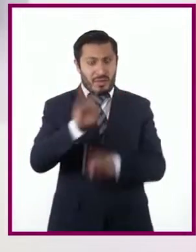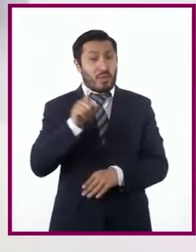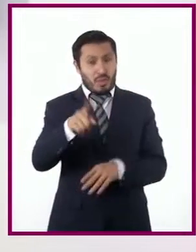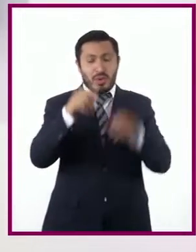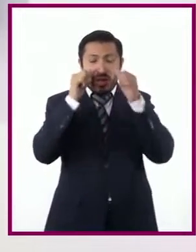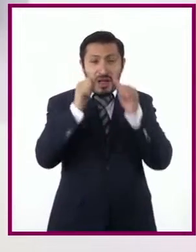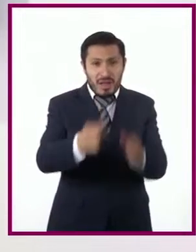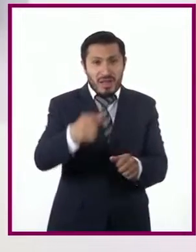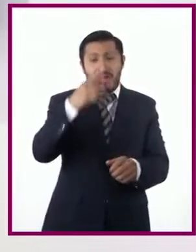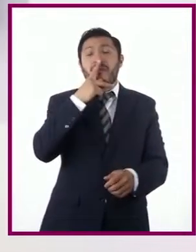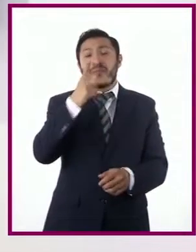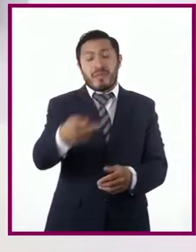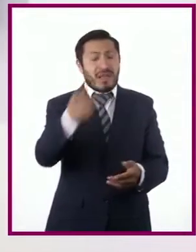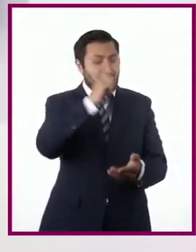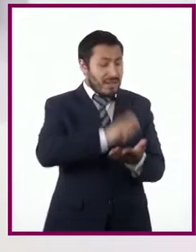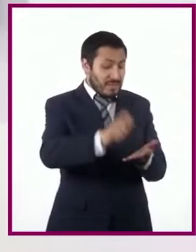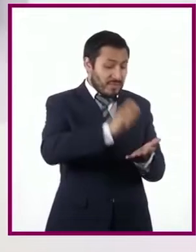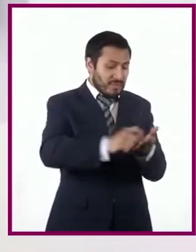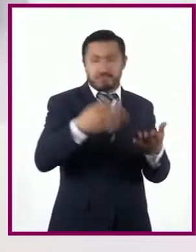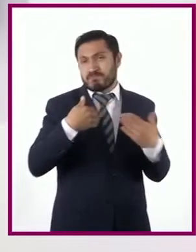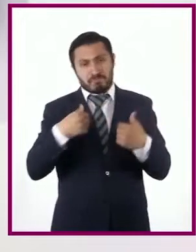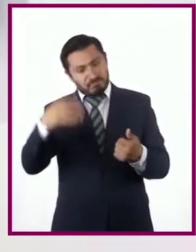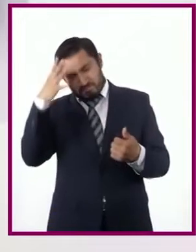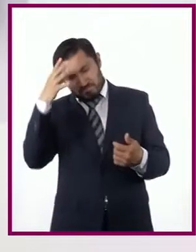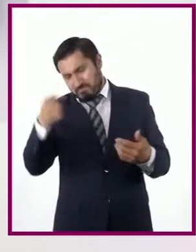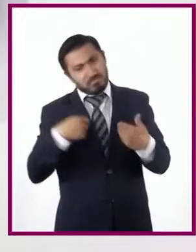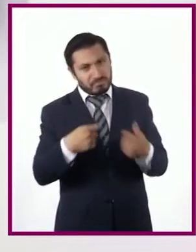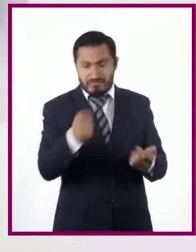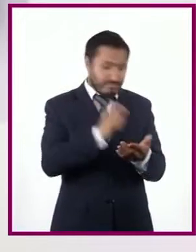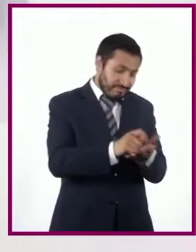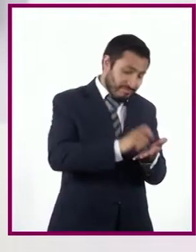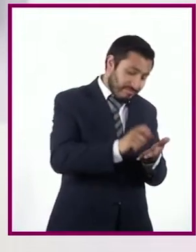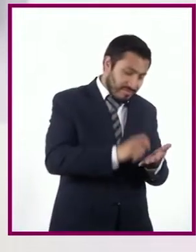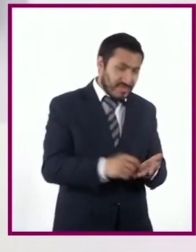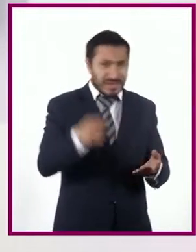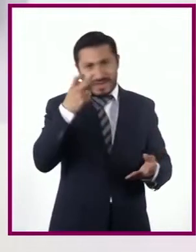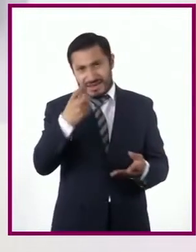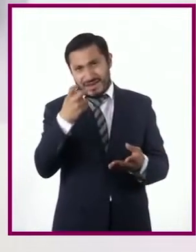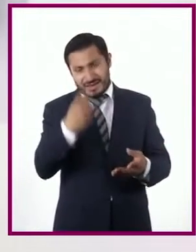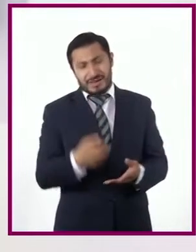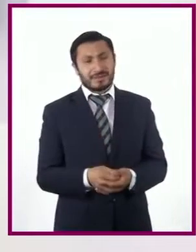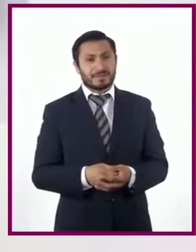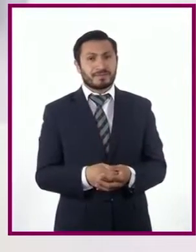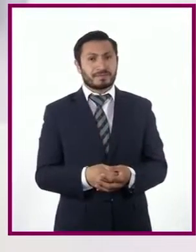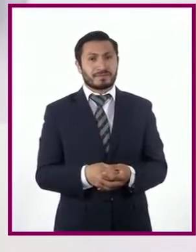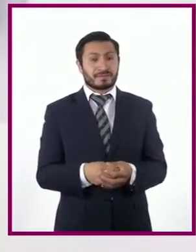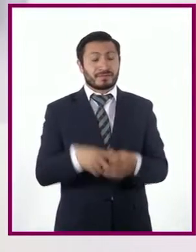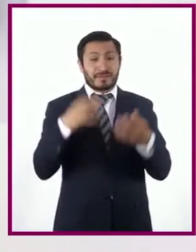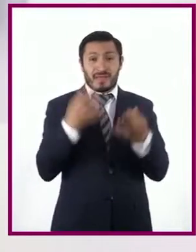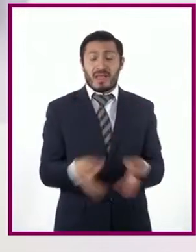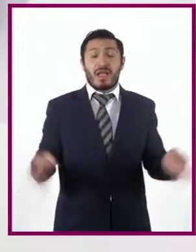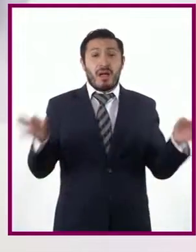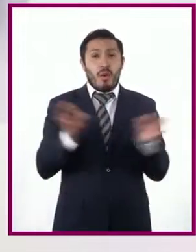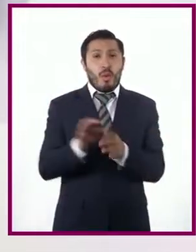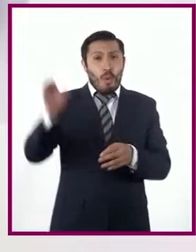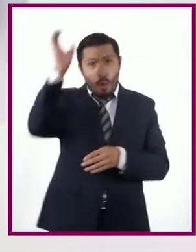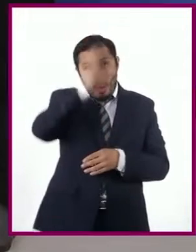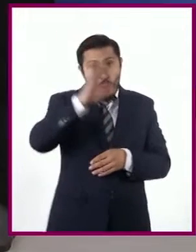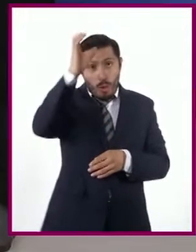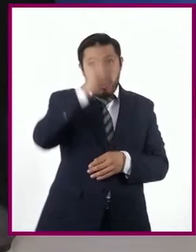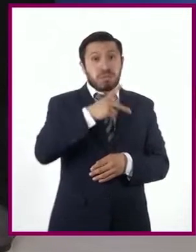las palabras que no entiendan y así enriquecer su vocabulario científico, importante en su formación como